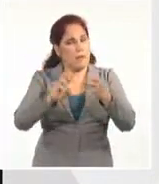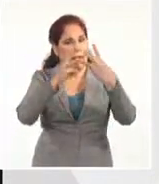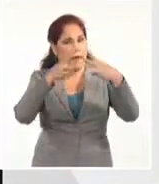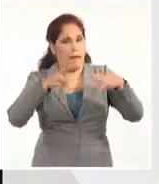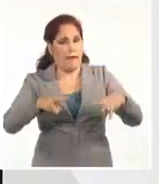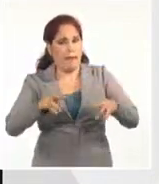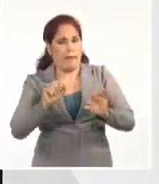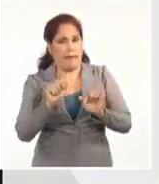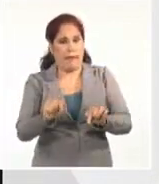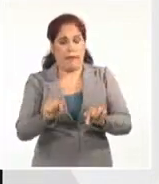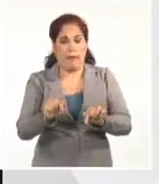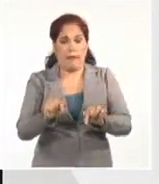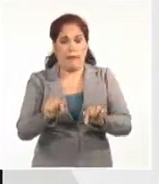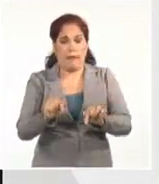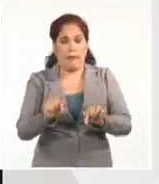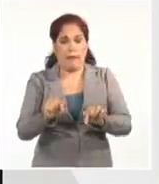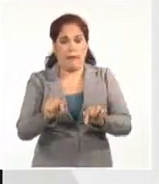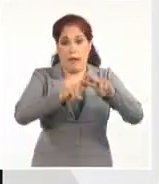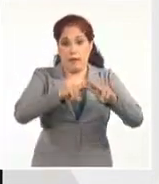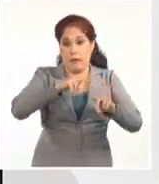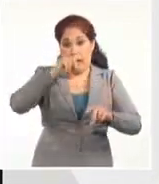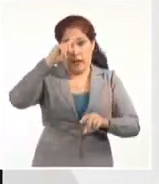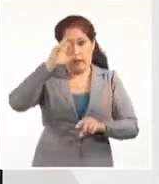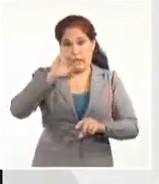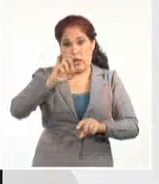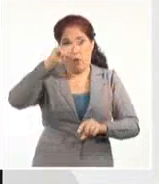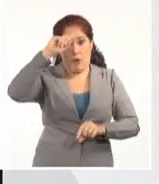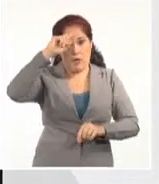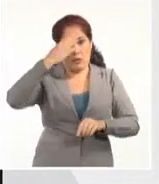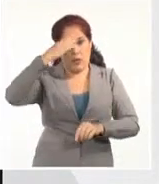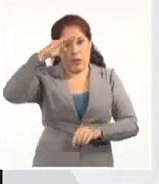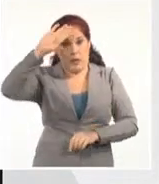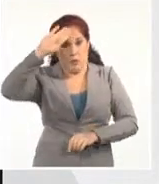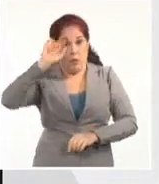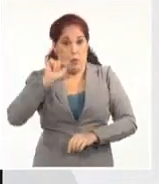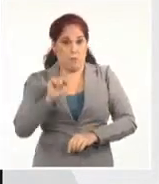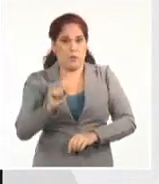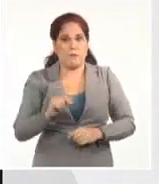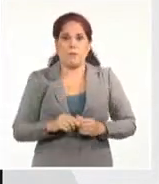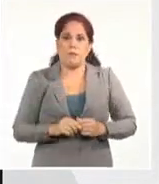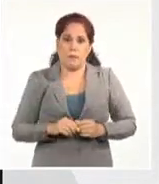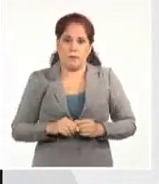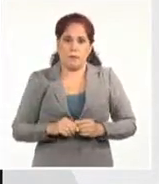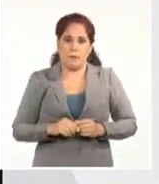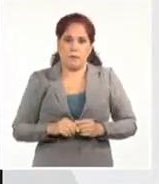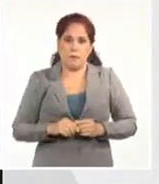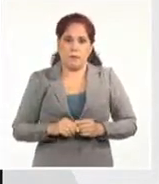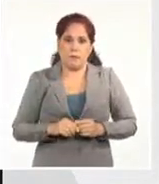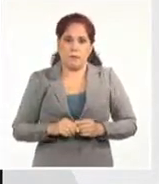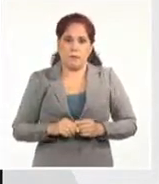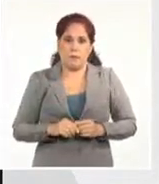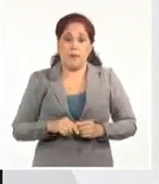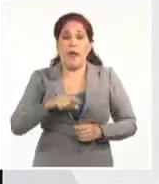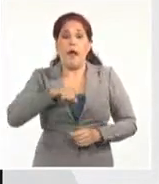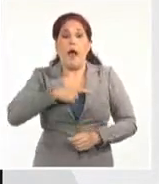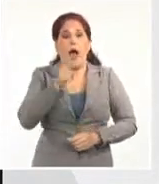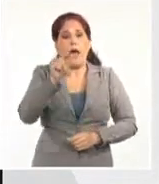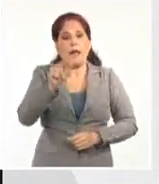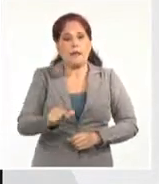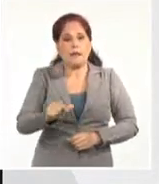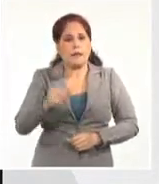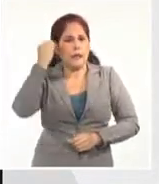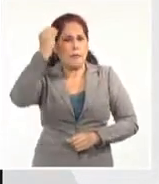en este en este caso entonces bueno con hay muchos artistas que